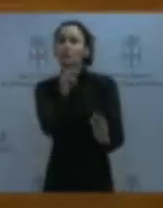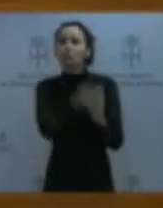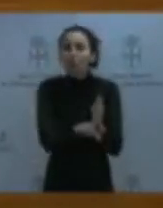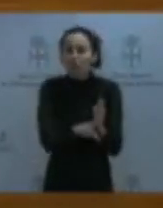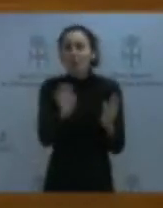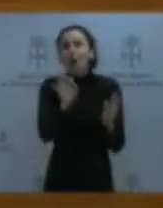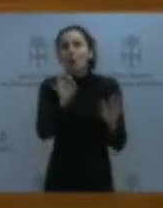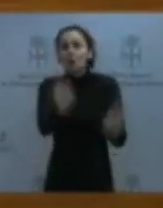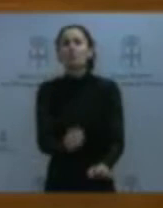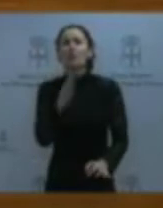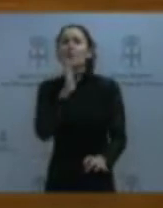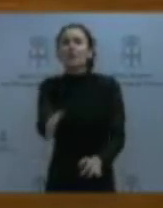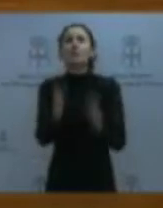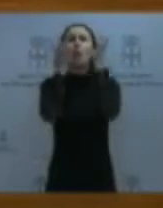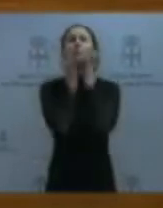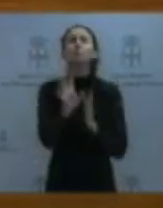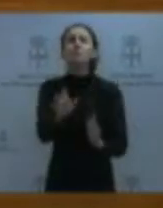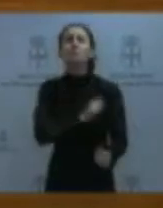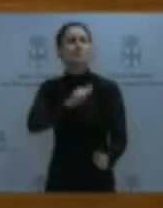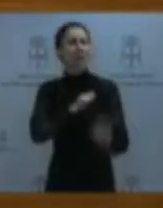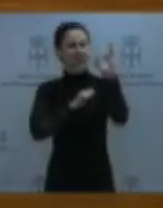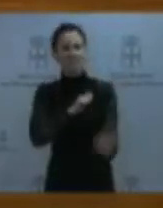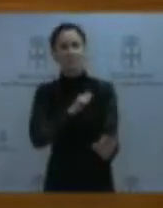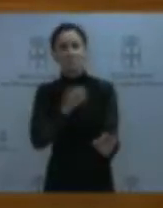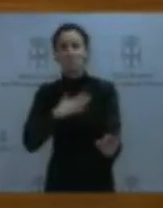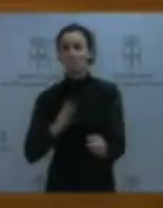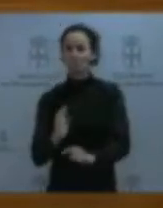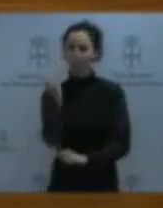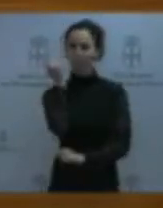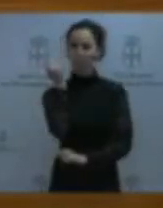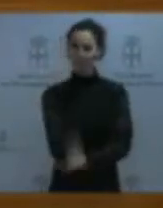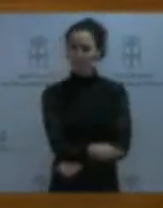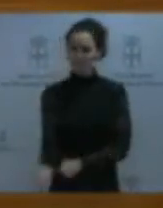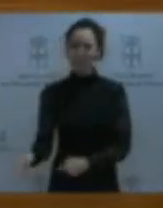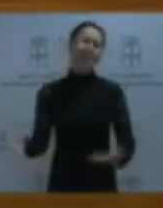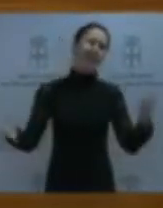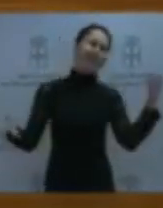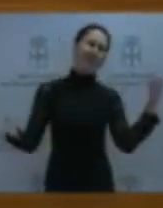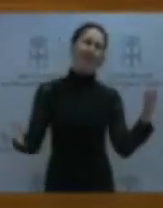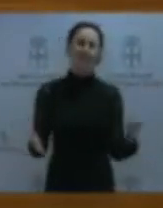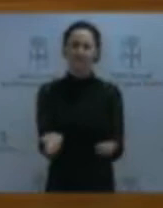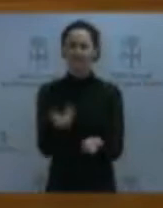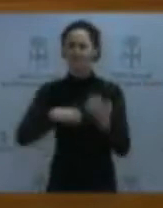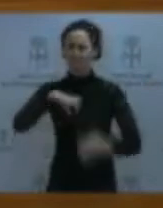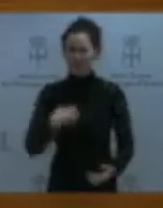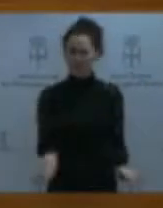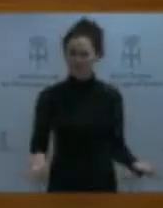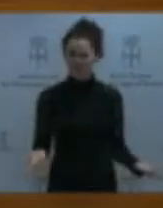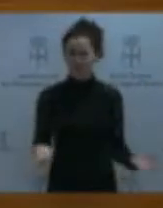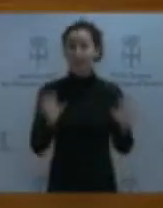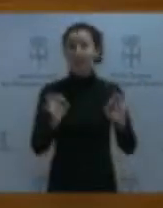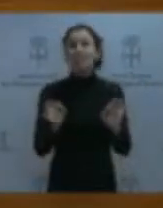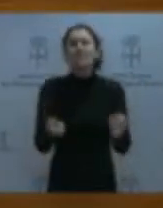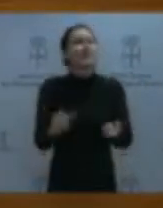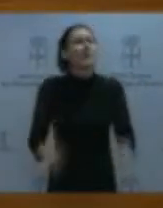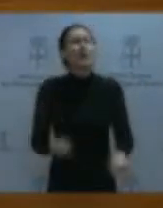directamente nacionalizamos las eléctricas o hacemos este tipo de cosas. Pero es que eso no lo podemos hacer nosotros. Por tanto, no perdamos